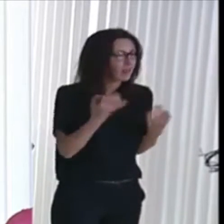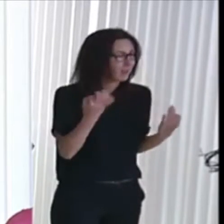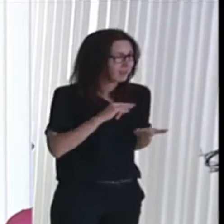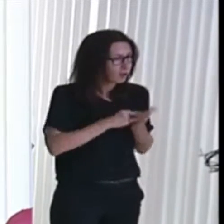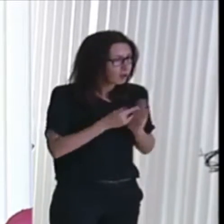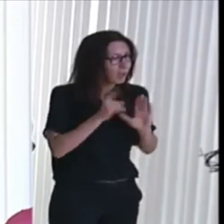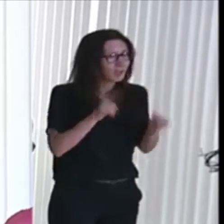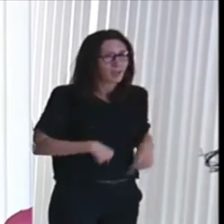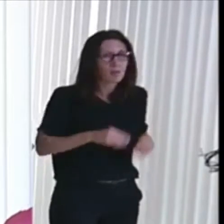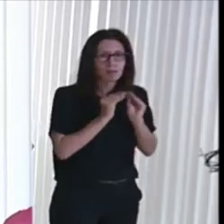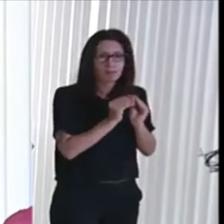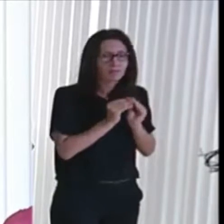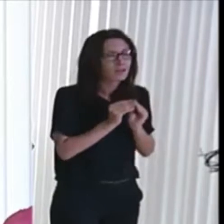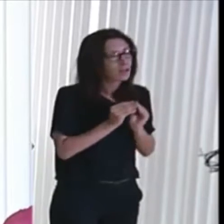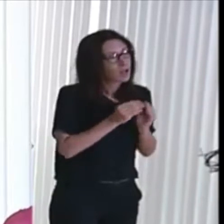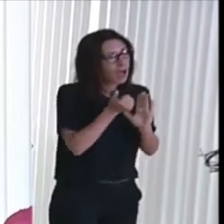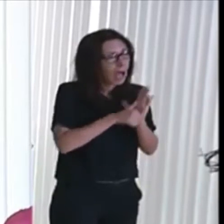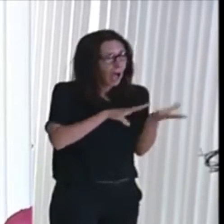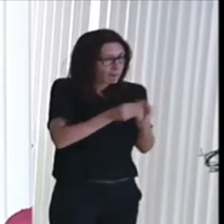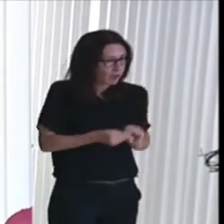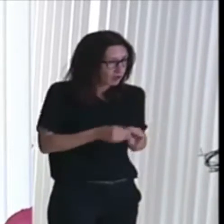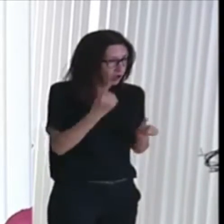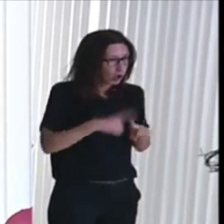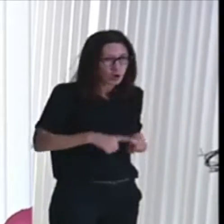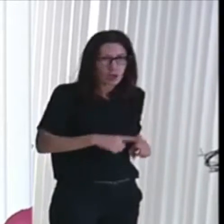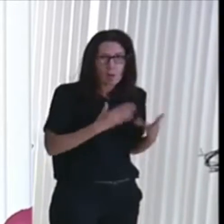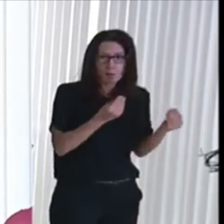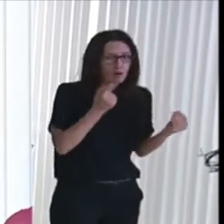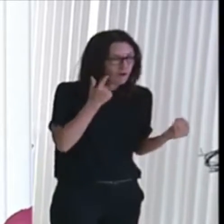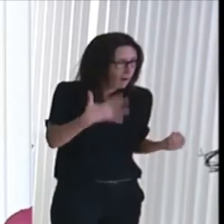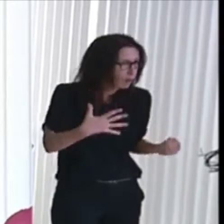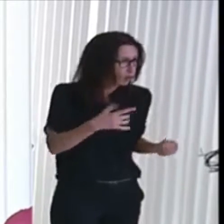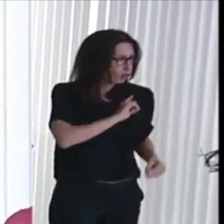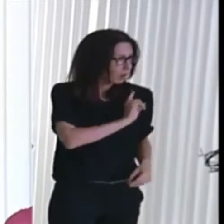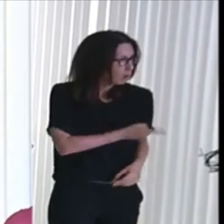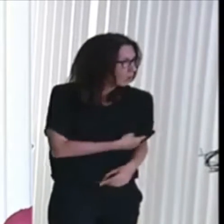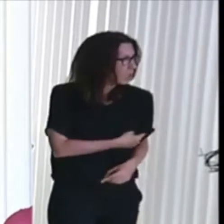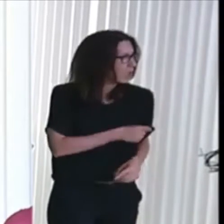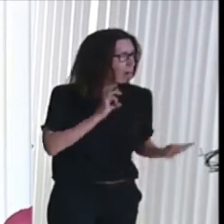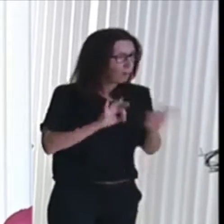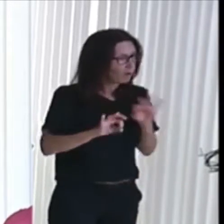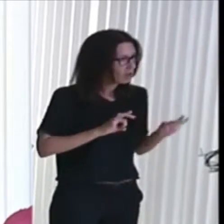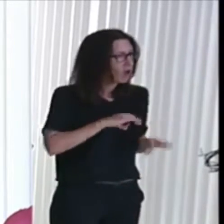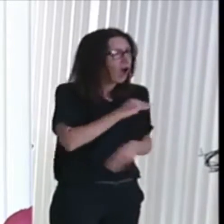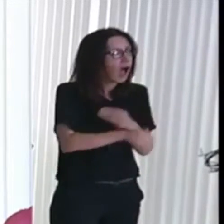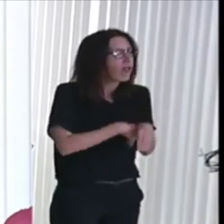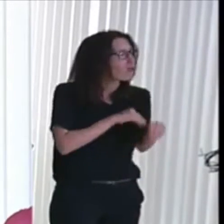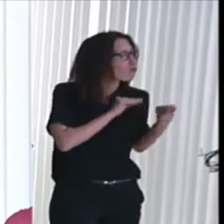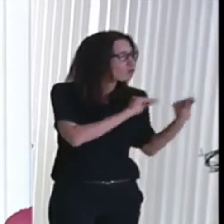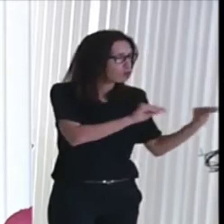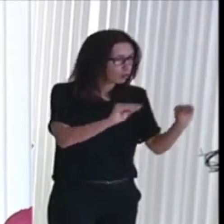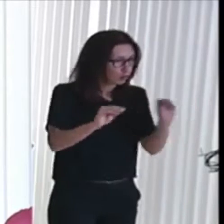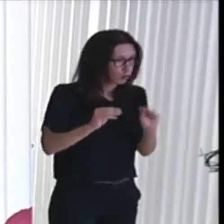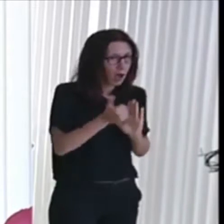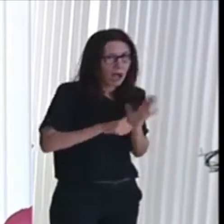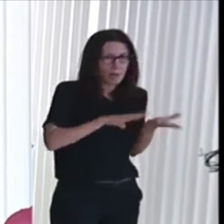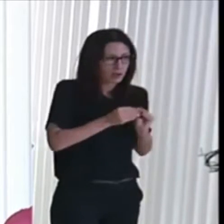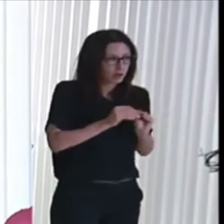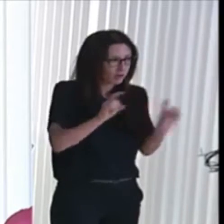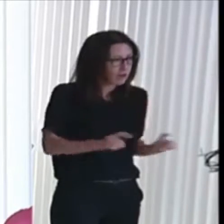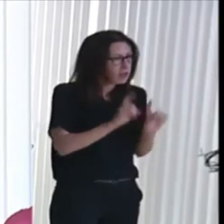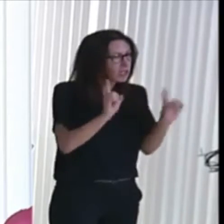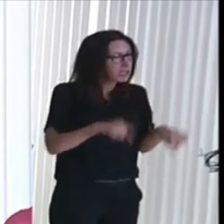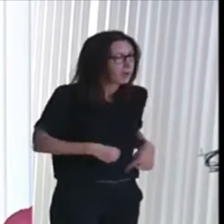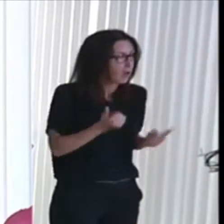hacer aplicaciones. Estamos viendo que todos los famosos deportistas, modelos, están haciendo sus propias aplicaciones y se están